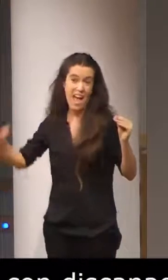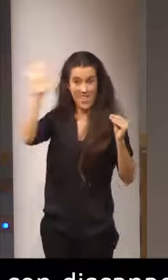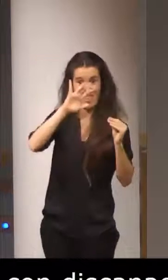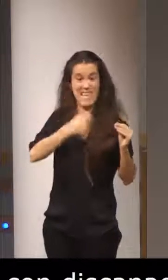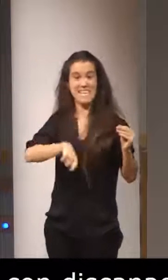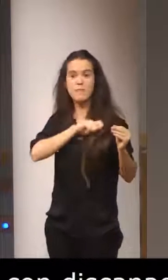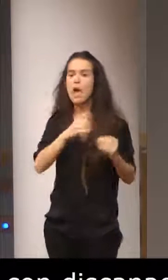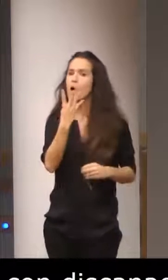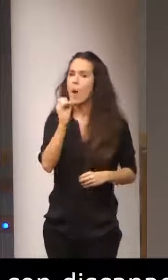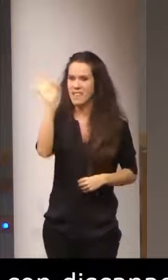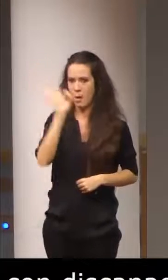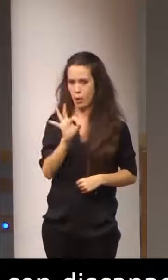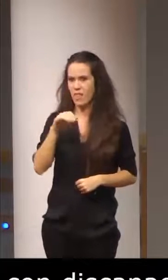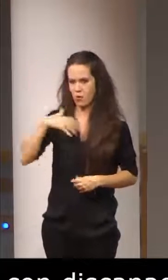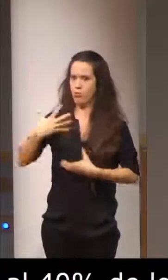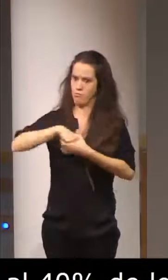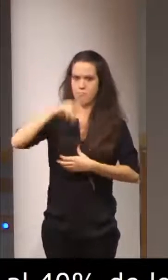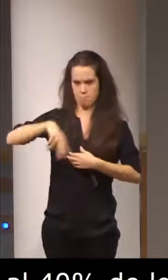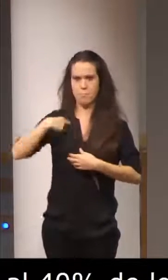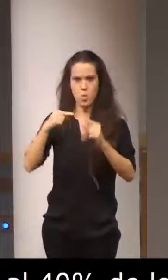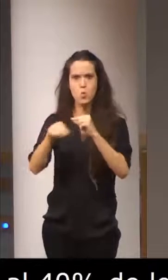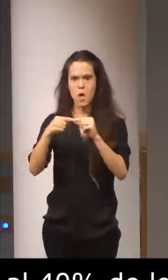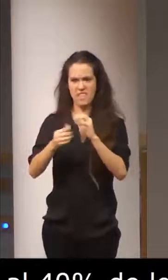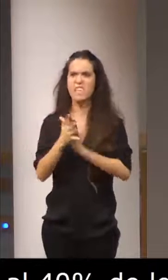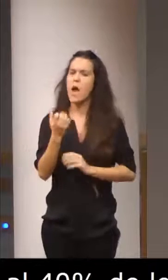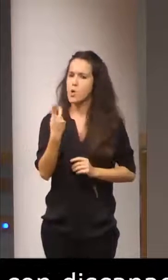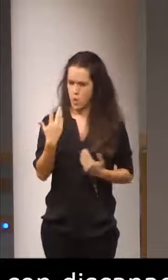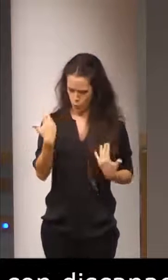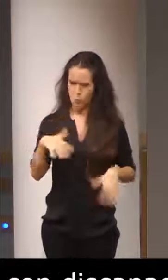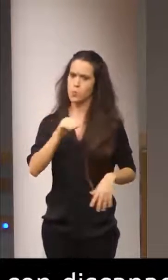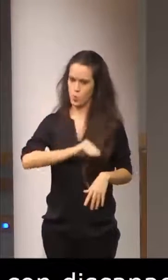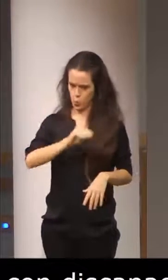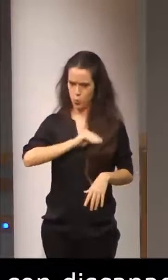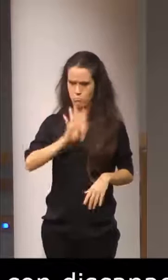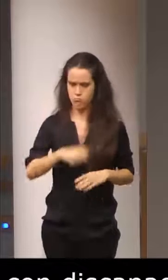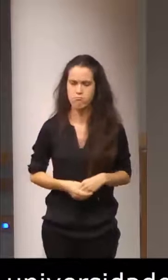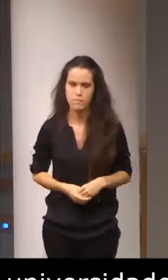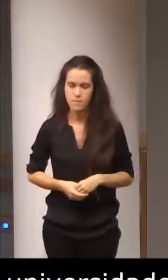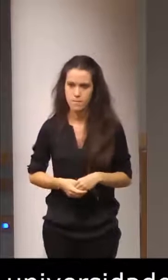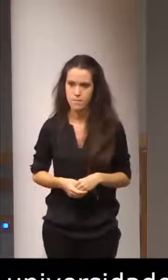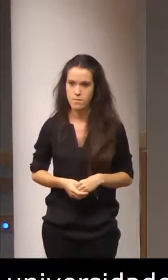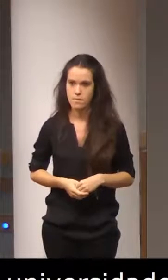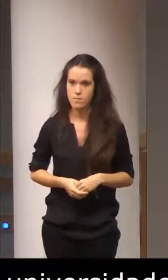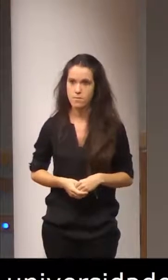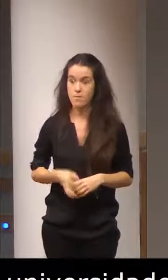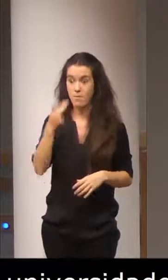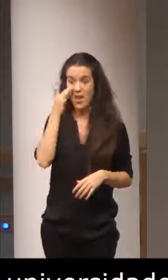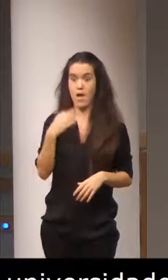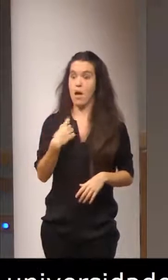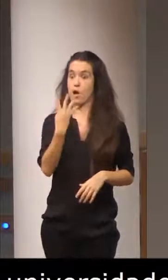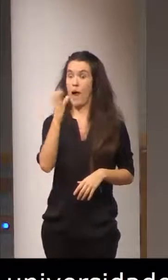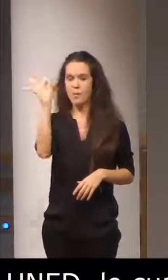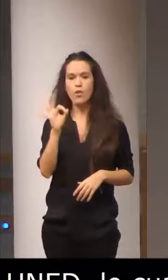universidades españolas estudian en la UNED lo cual es una cifra muy considerable que lleva todo un trabajo detrás muy